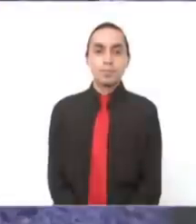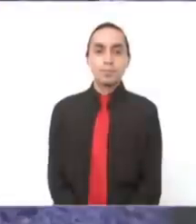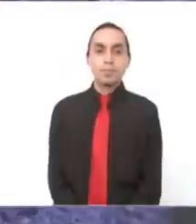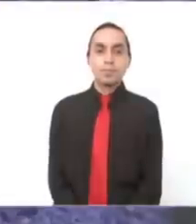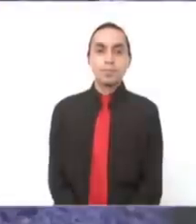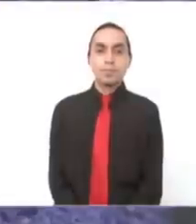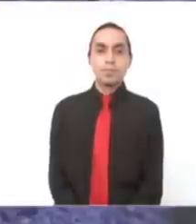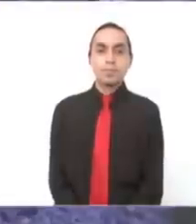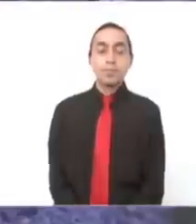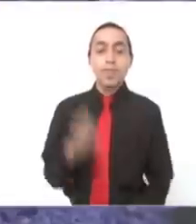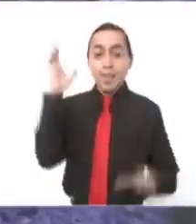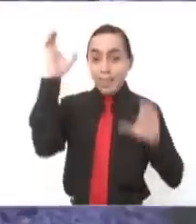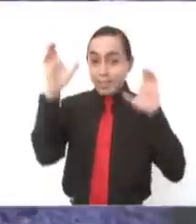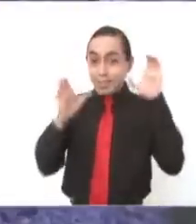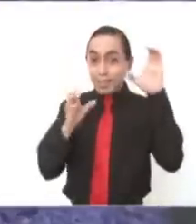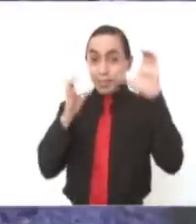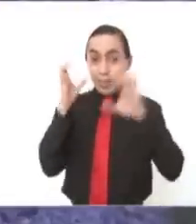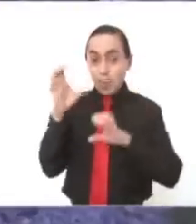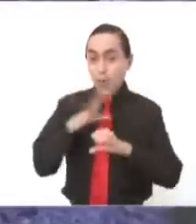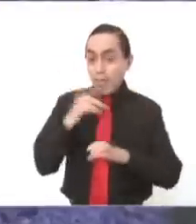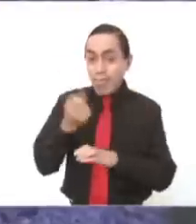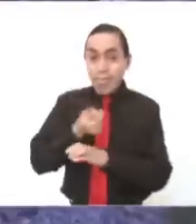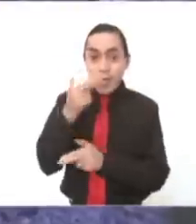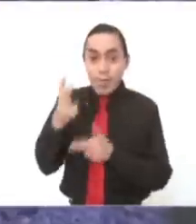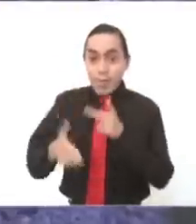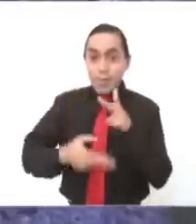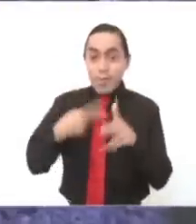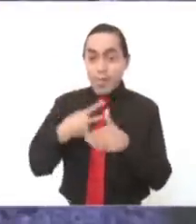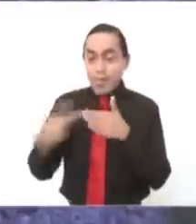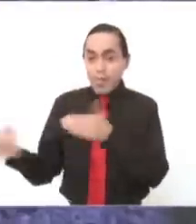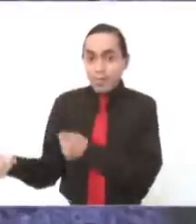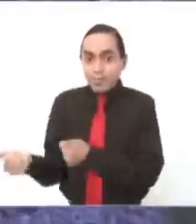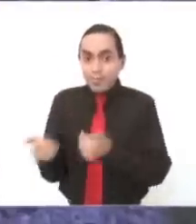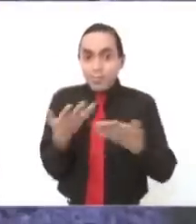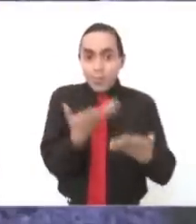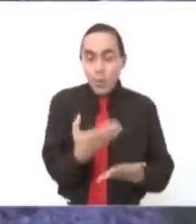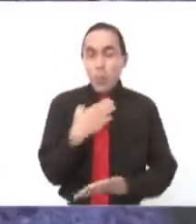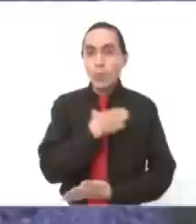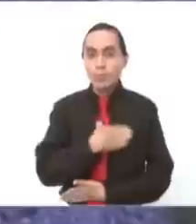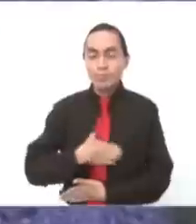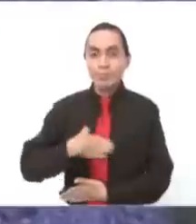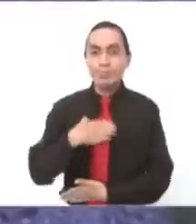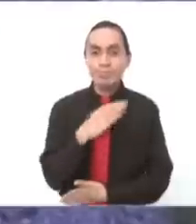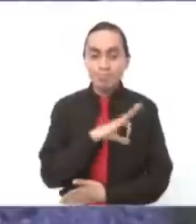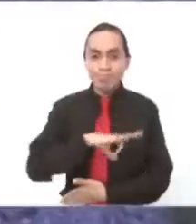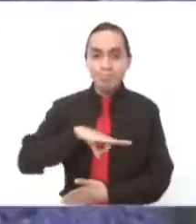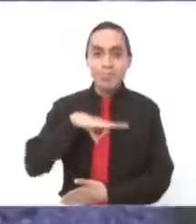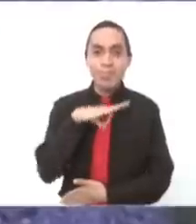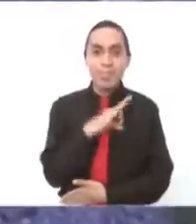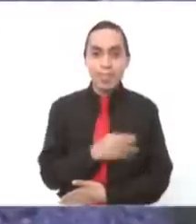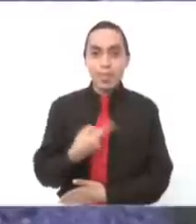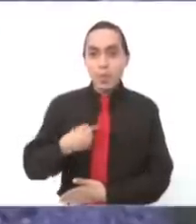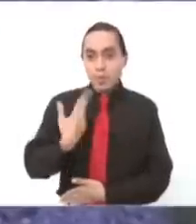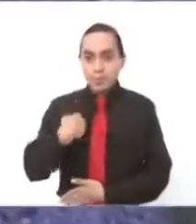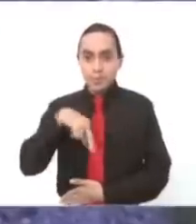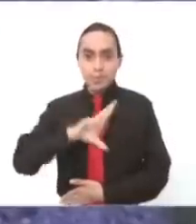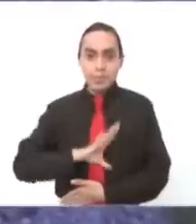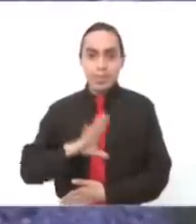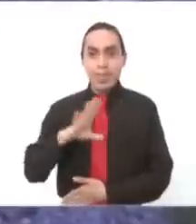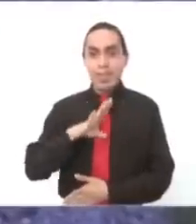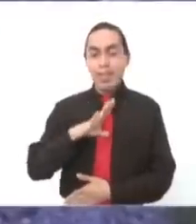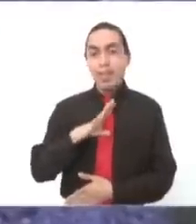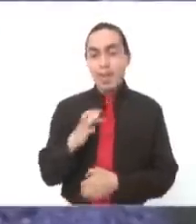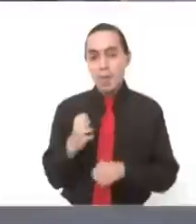Placer asistir a la ceremonia de salida del primer tren del Servicio de Transportes Eléctricos de la Ciudad de México y a nombre de la Embajada de China en México me